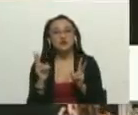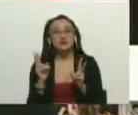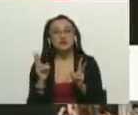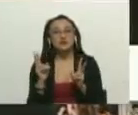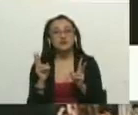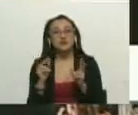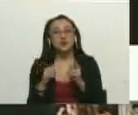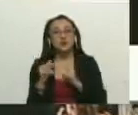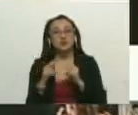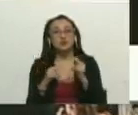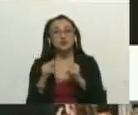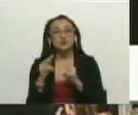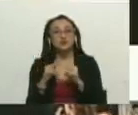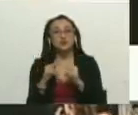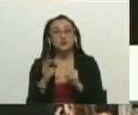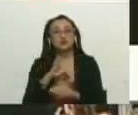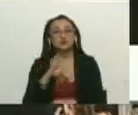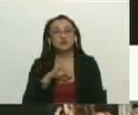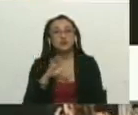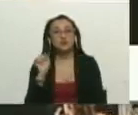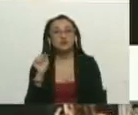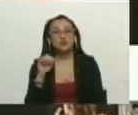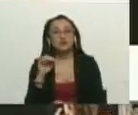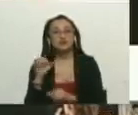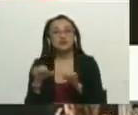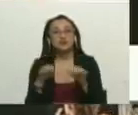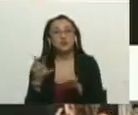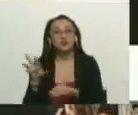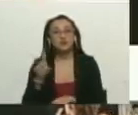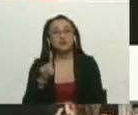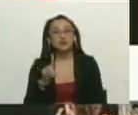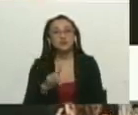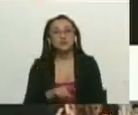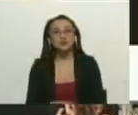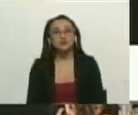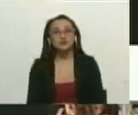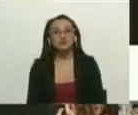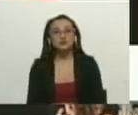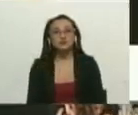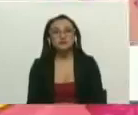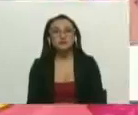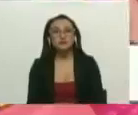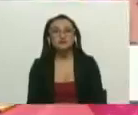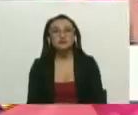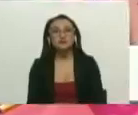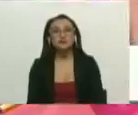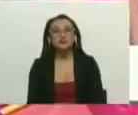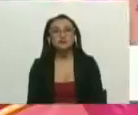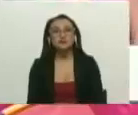la construcción del socialismo del siglo XXI.